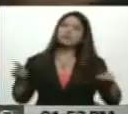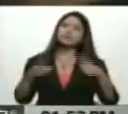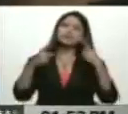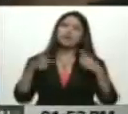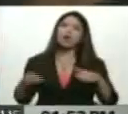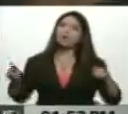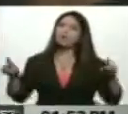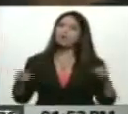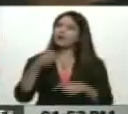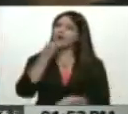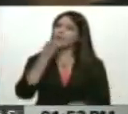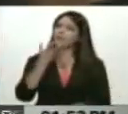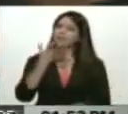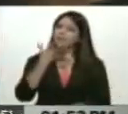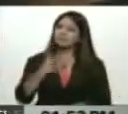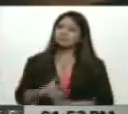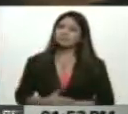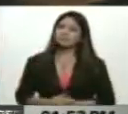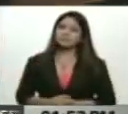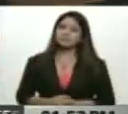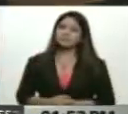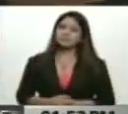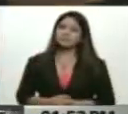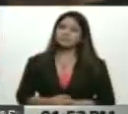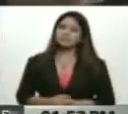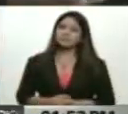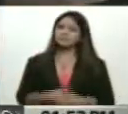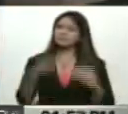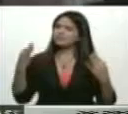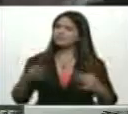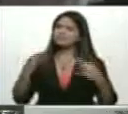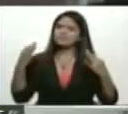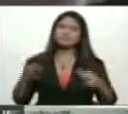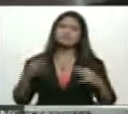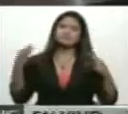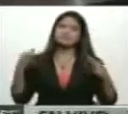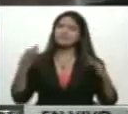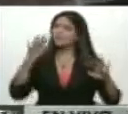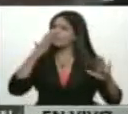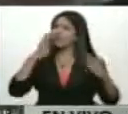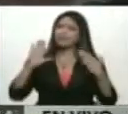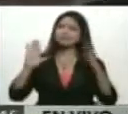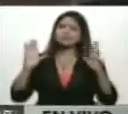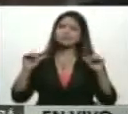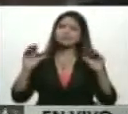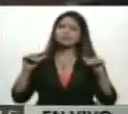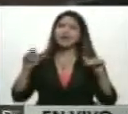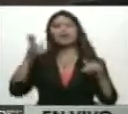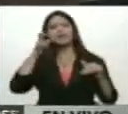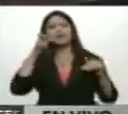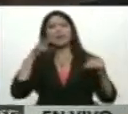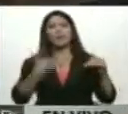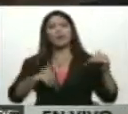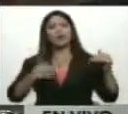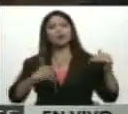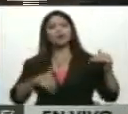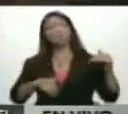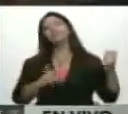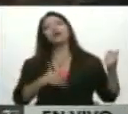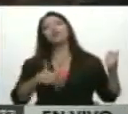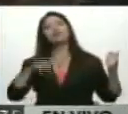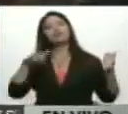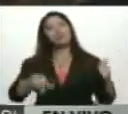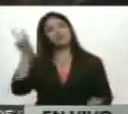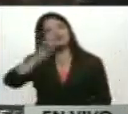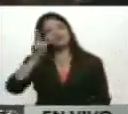del maestro anselmo lópez hasta cada rato maestro hasta siempre y que suenen las bandolas las banderas de las